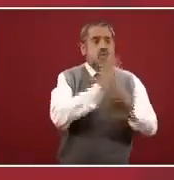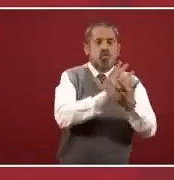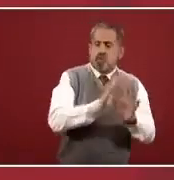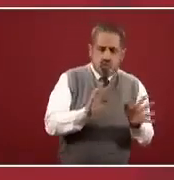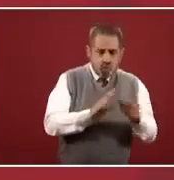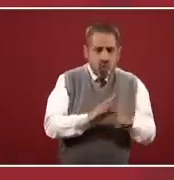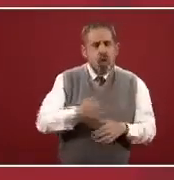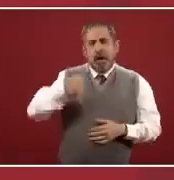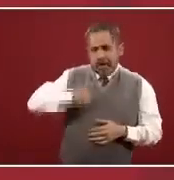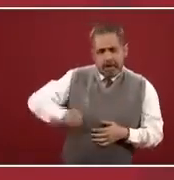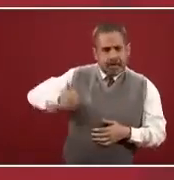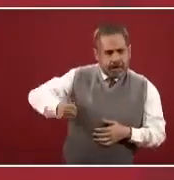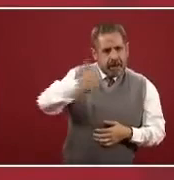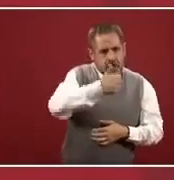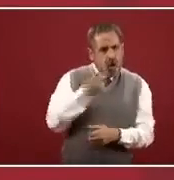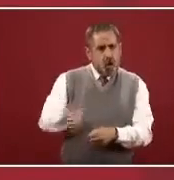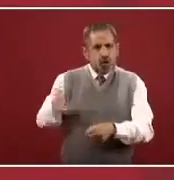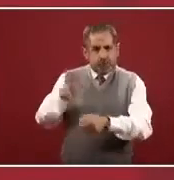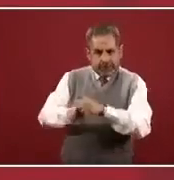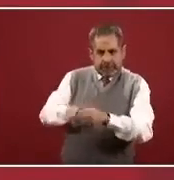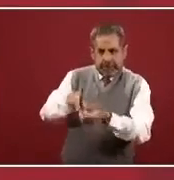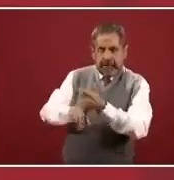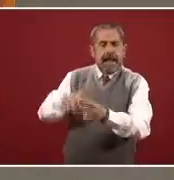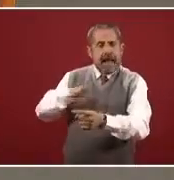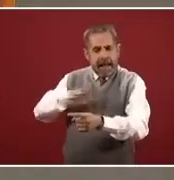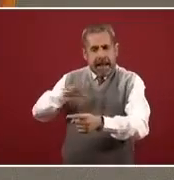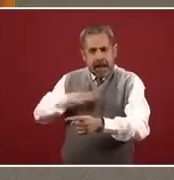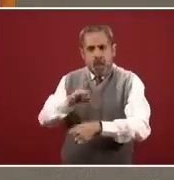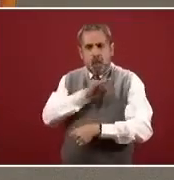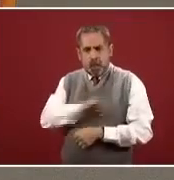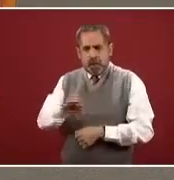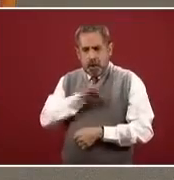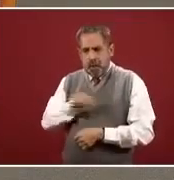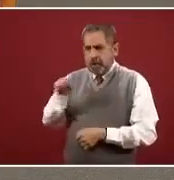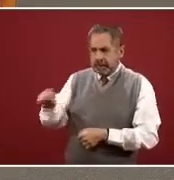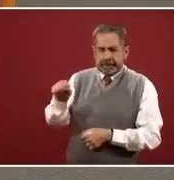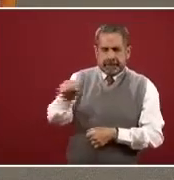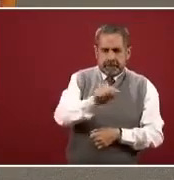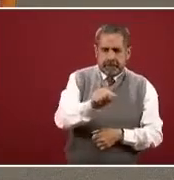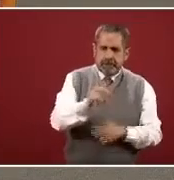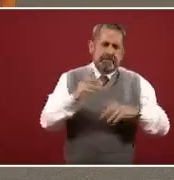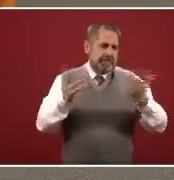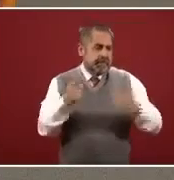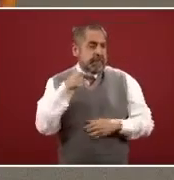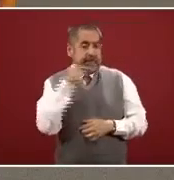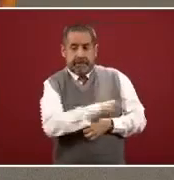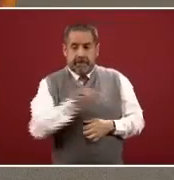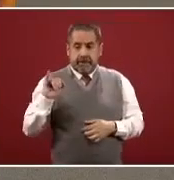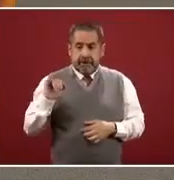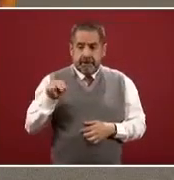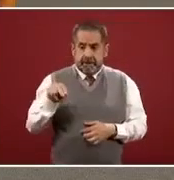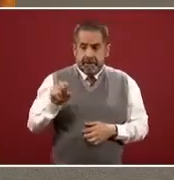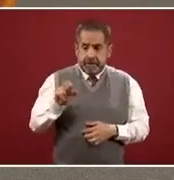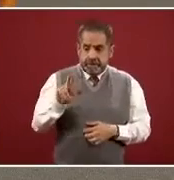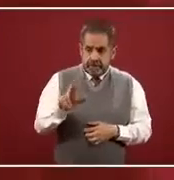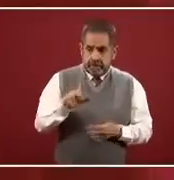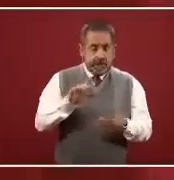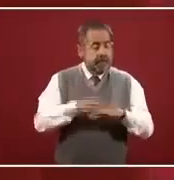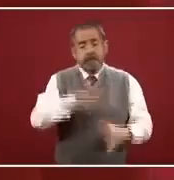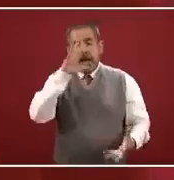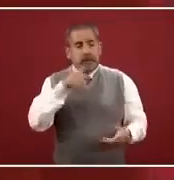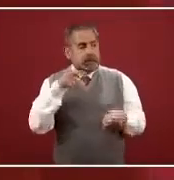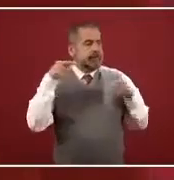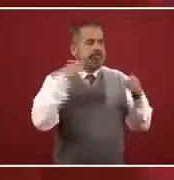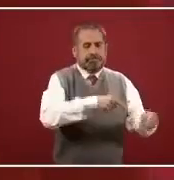la capacidad para la atención, pero sí sabemos que el INER va a ser un hospital que va rápidamente tener mayor